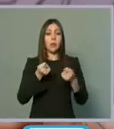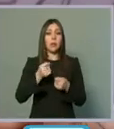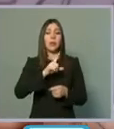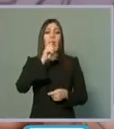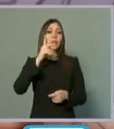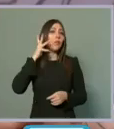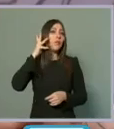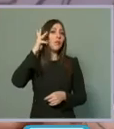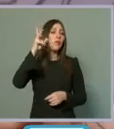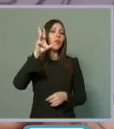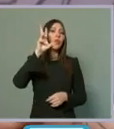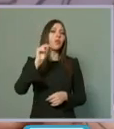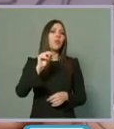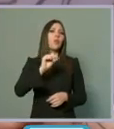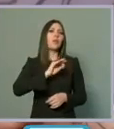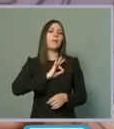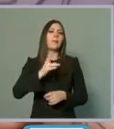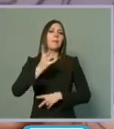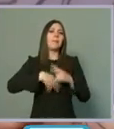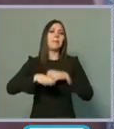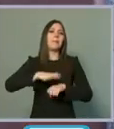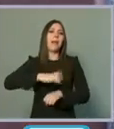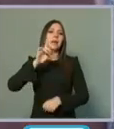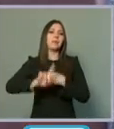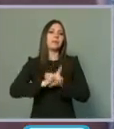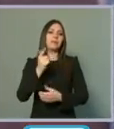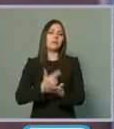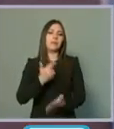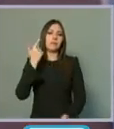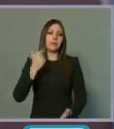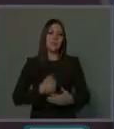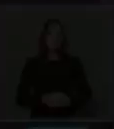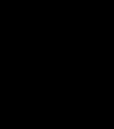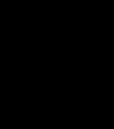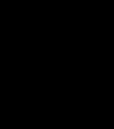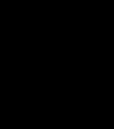complicaciones tardías que estamos manifestando. Ok, claro. Muy bien, doctor Hugo Plata, muchísimas Un gracias, gusto. nuestro Ajá. médico.